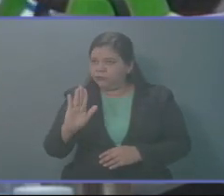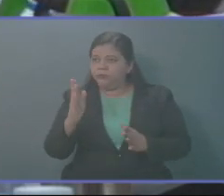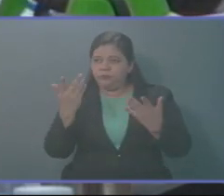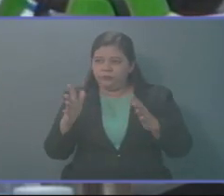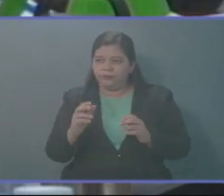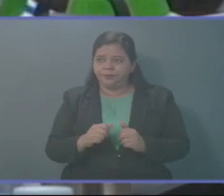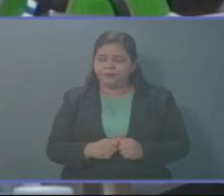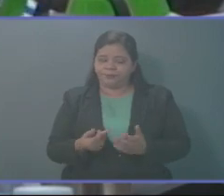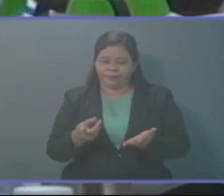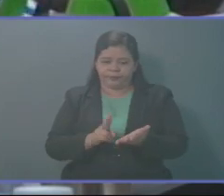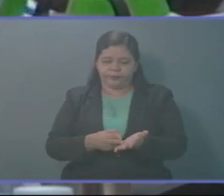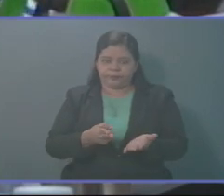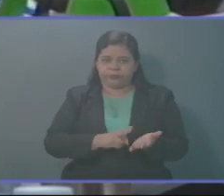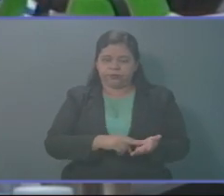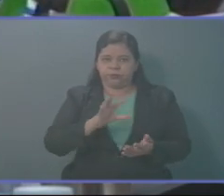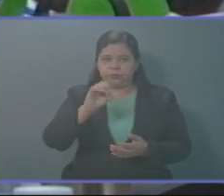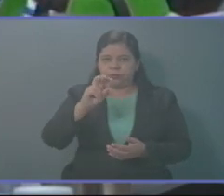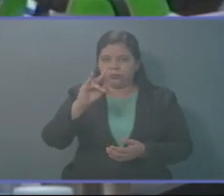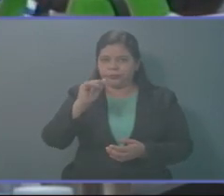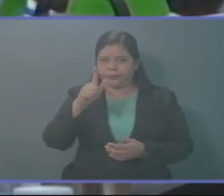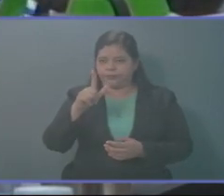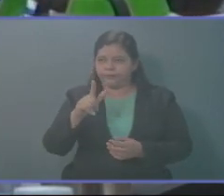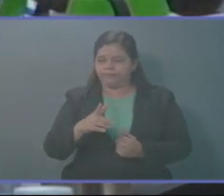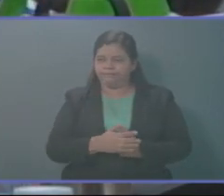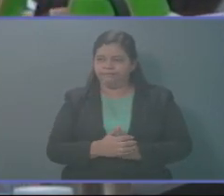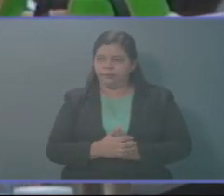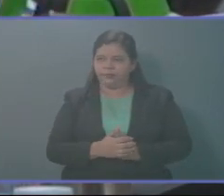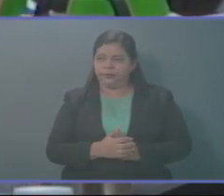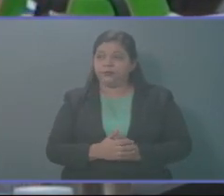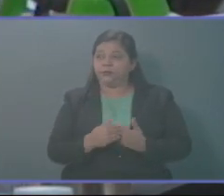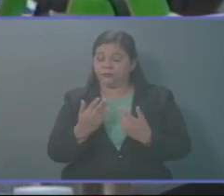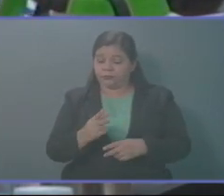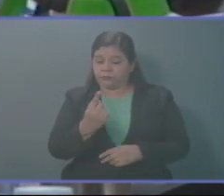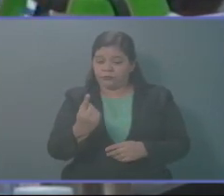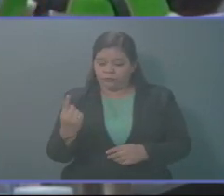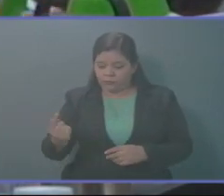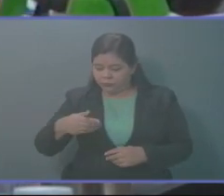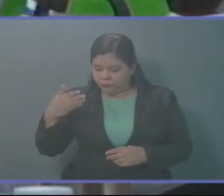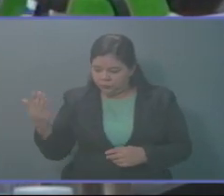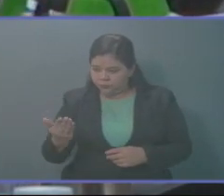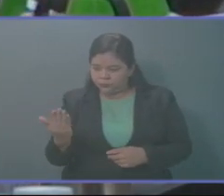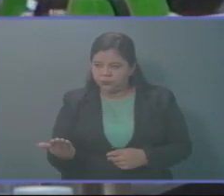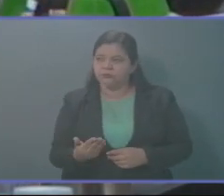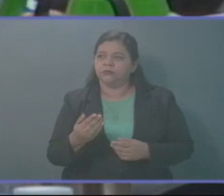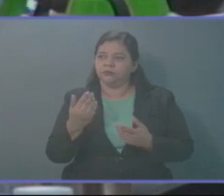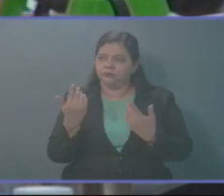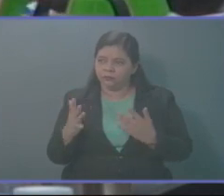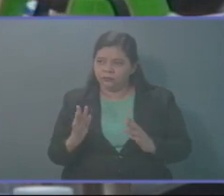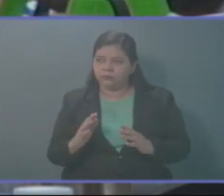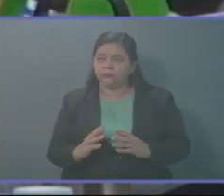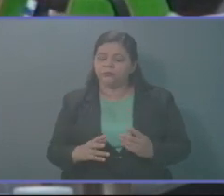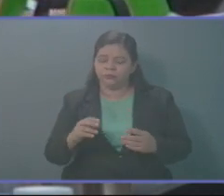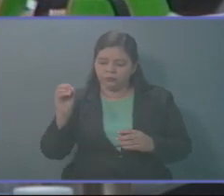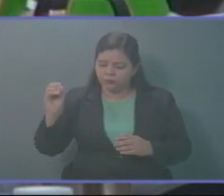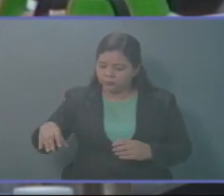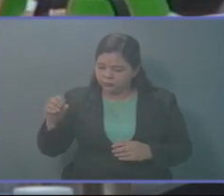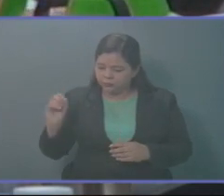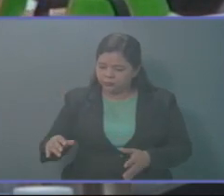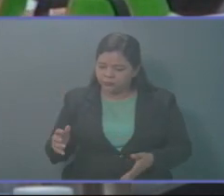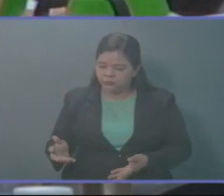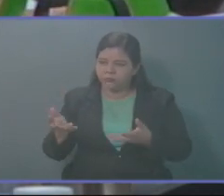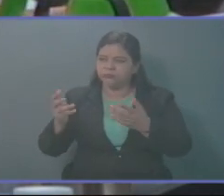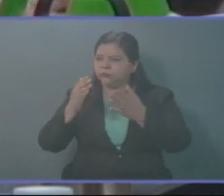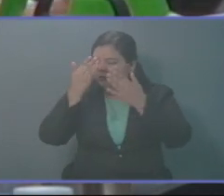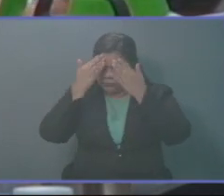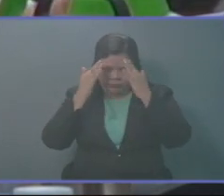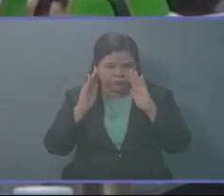los contratistas del Fovial, ¿verdad? Los que chapean, los que retiran la basura, los que mantienen yo no sé si están asociados,